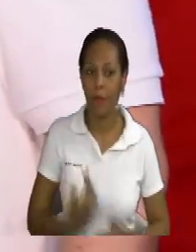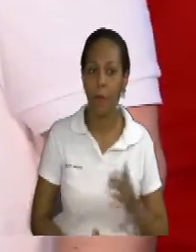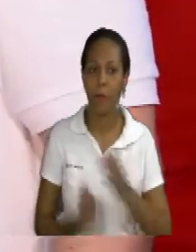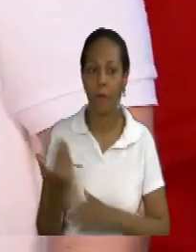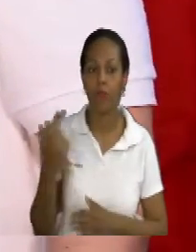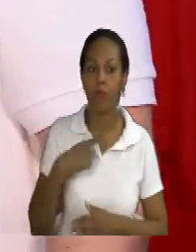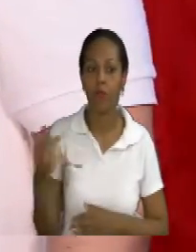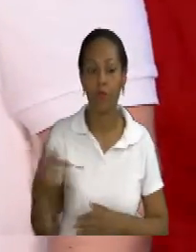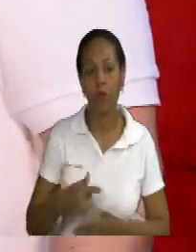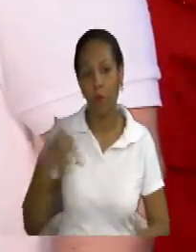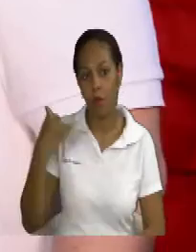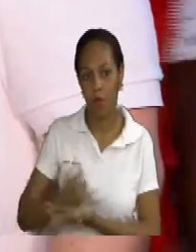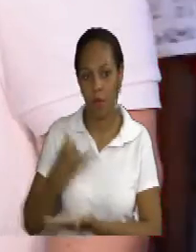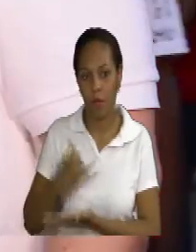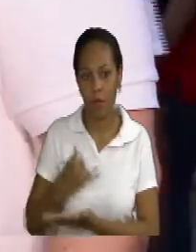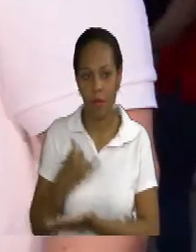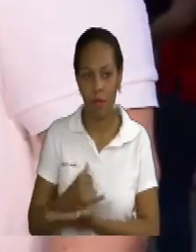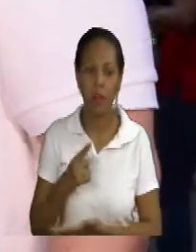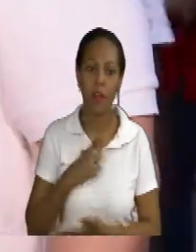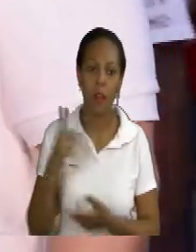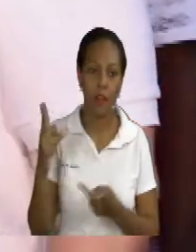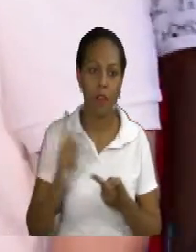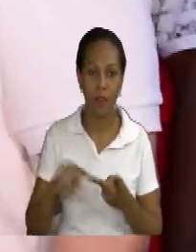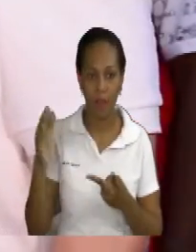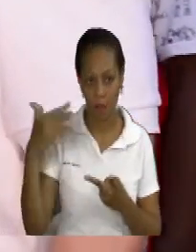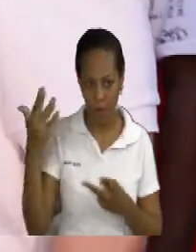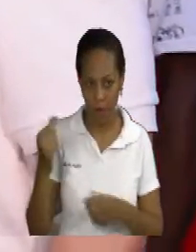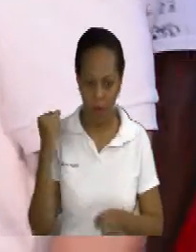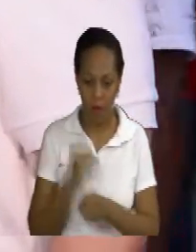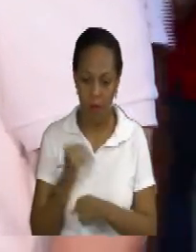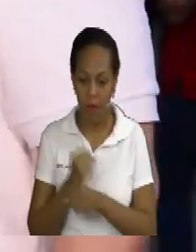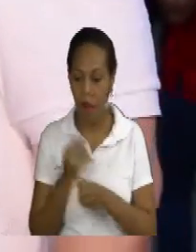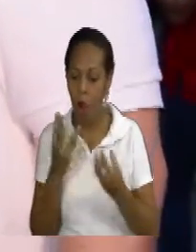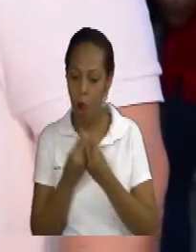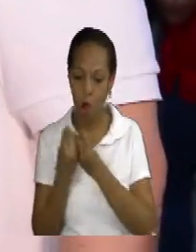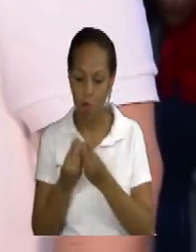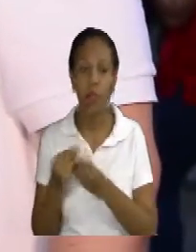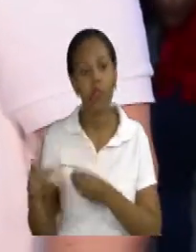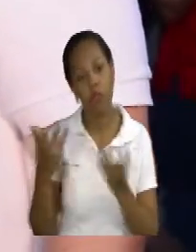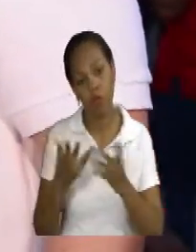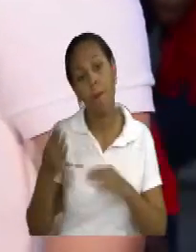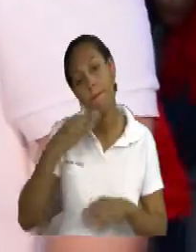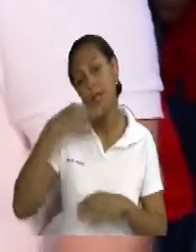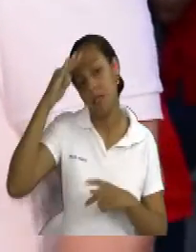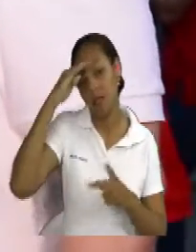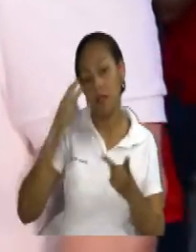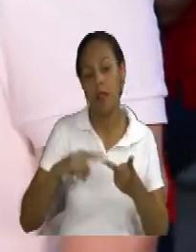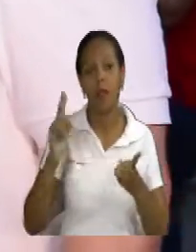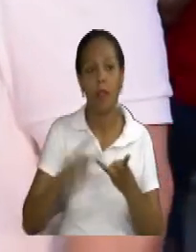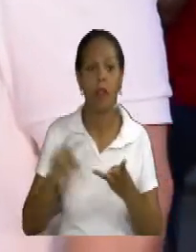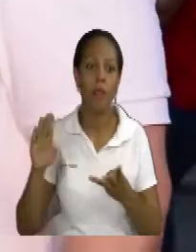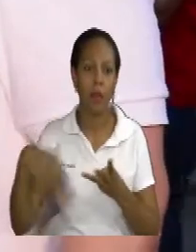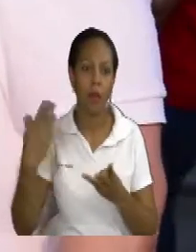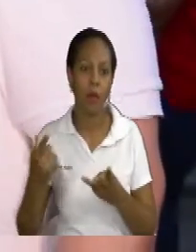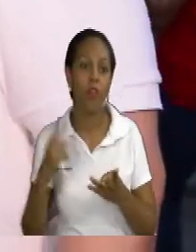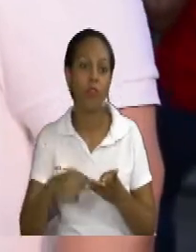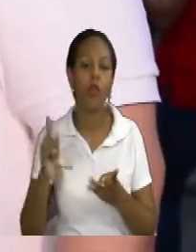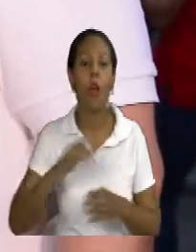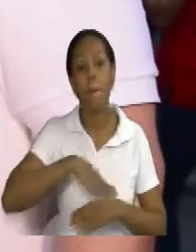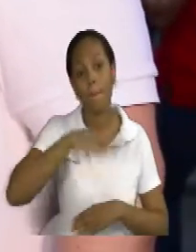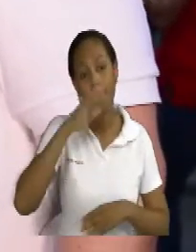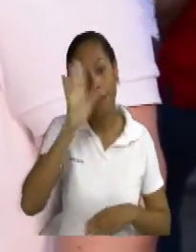de una junta de acción comunal, luego estuve trabajando en el Consejo de la Ciudad de Medellín, después fui diputado del Departamento de